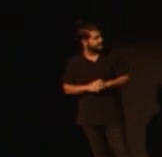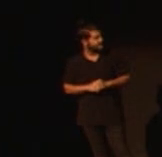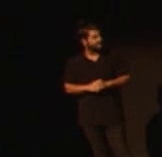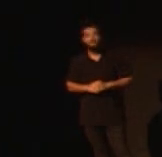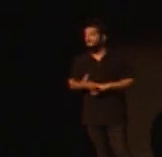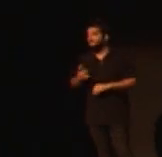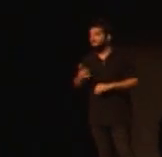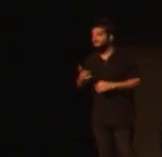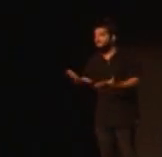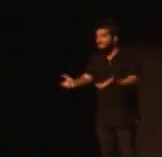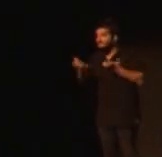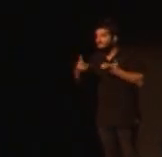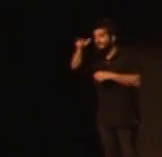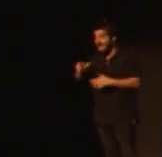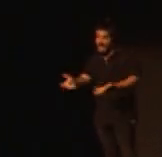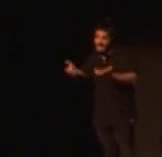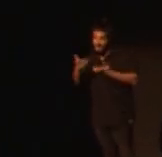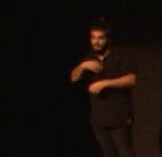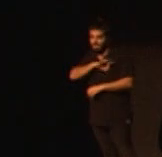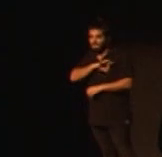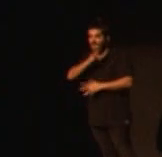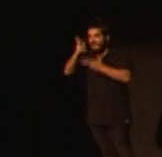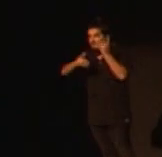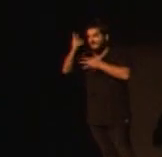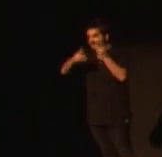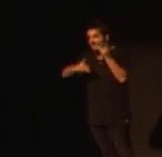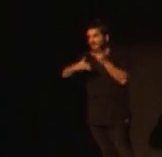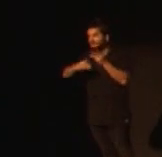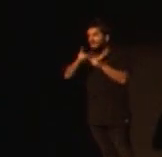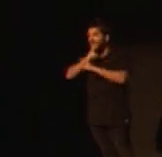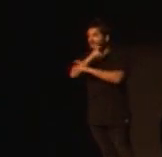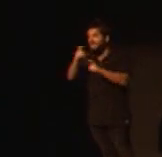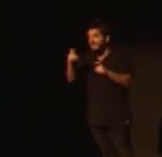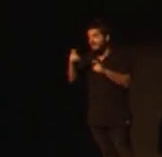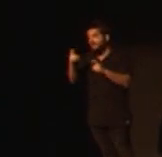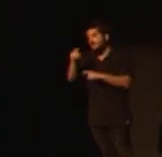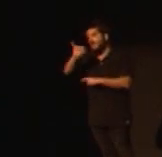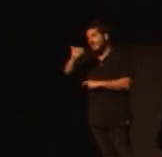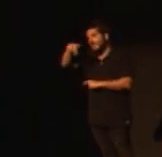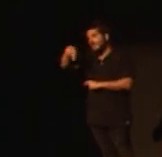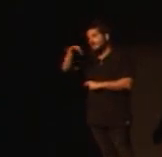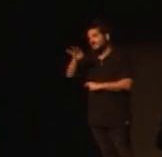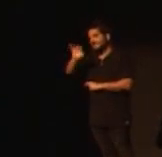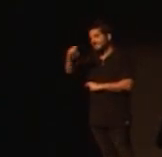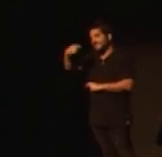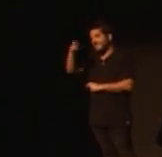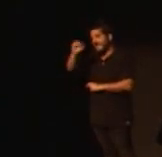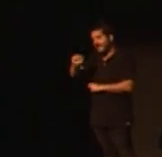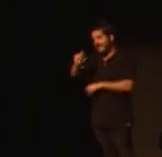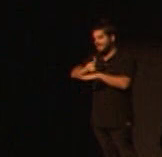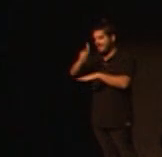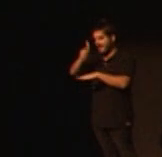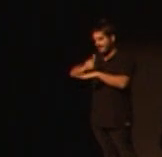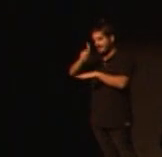El ganador del premio a la Administración Pública es la Fundación Integra Digital. Recoge el premio Joaquín Ruiz, director gerente